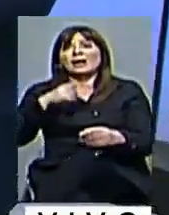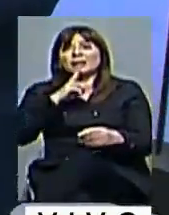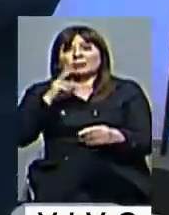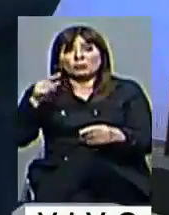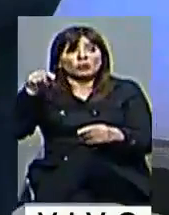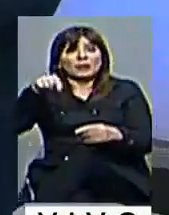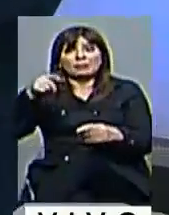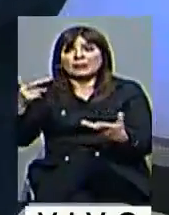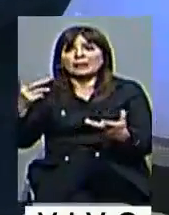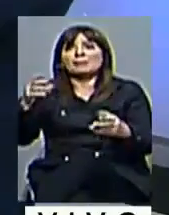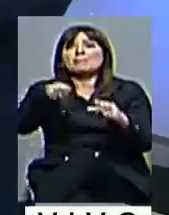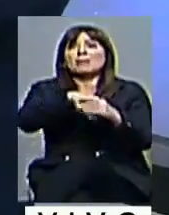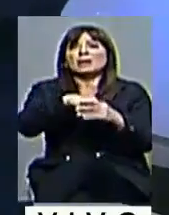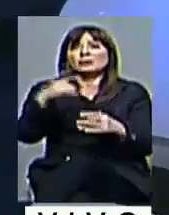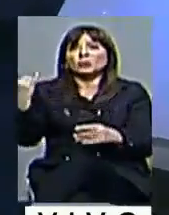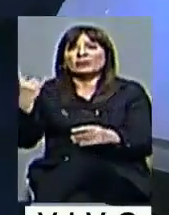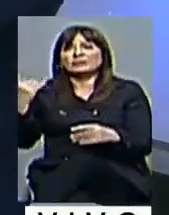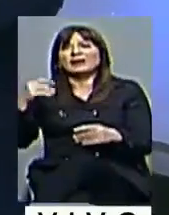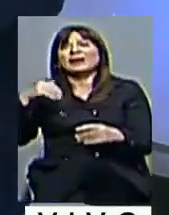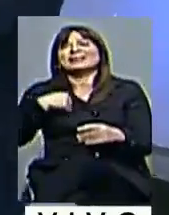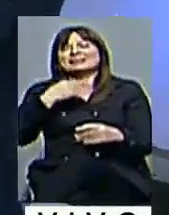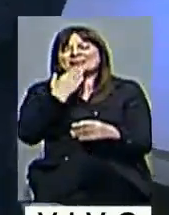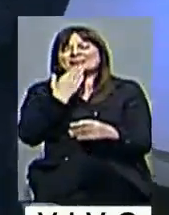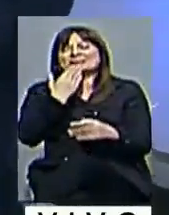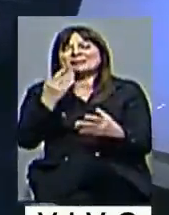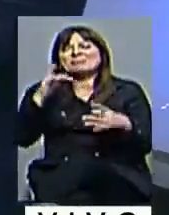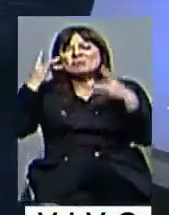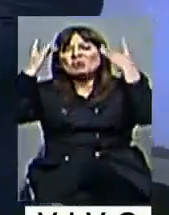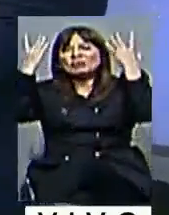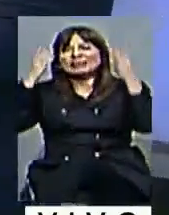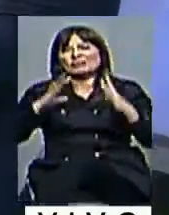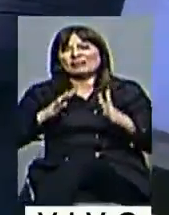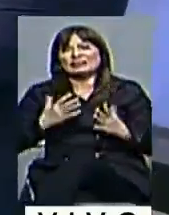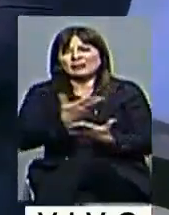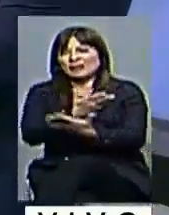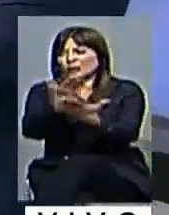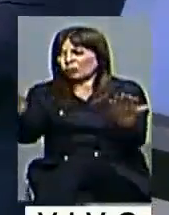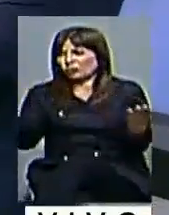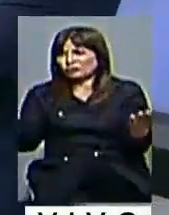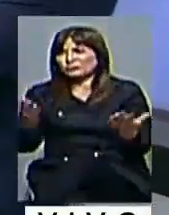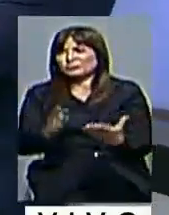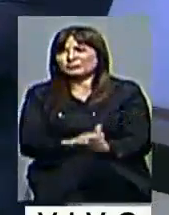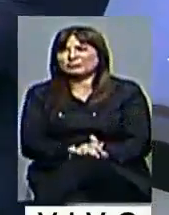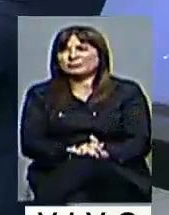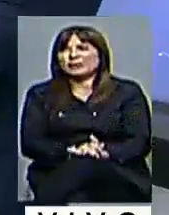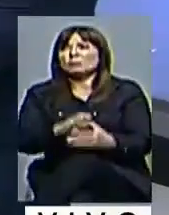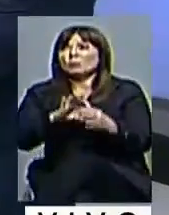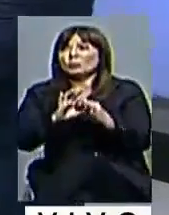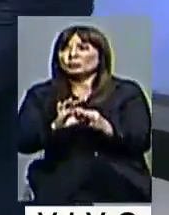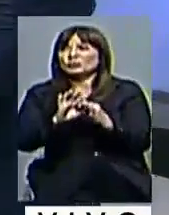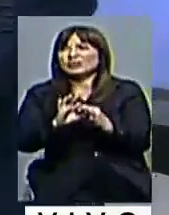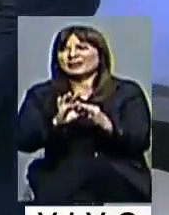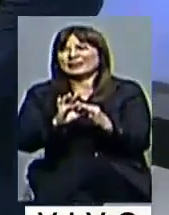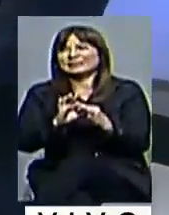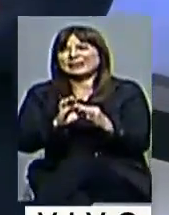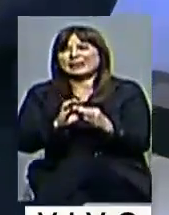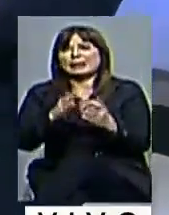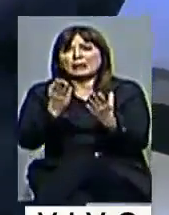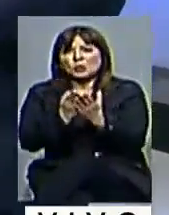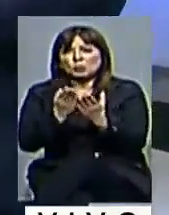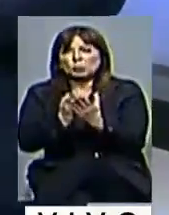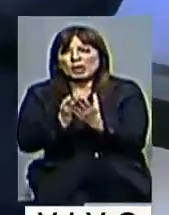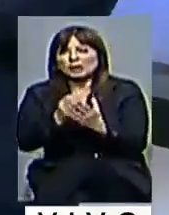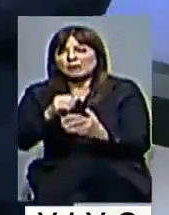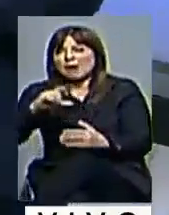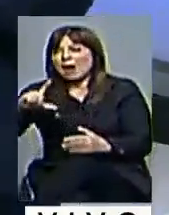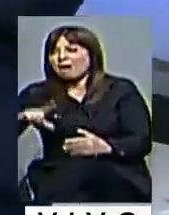de la universidad, así es que también contento. Y felicitarlos a todos. Muchas gracias, y transmitiremos. Desde el estudiante más porro hasta